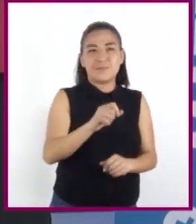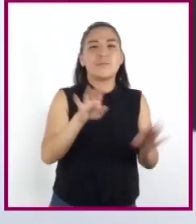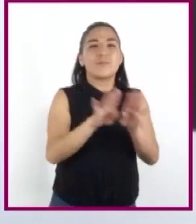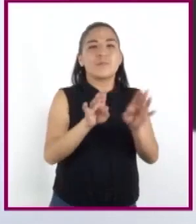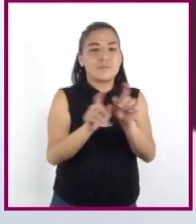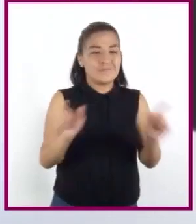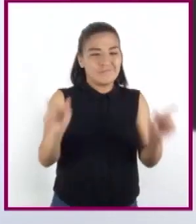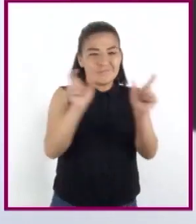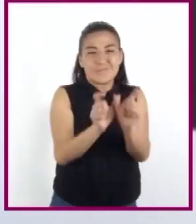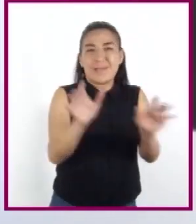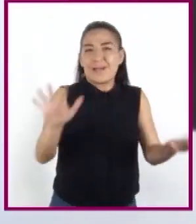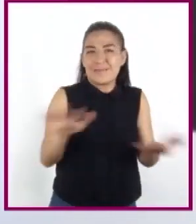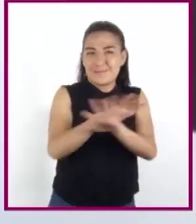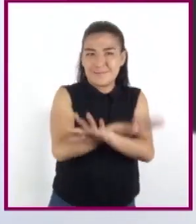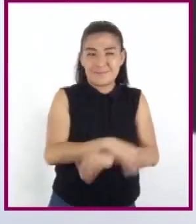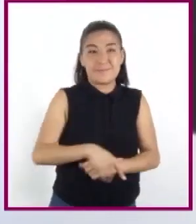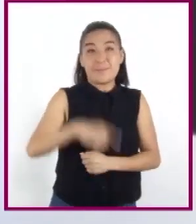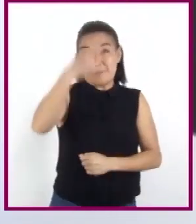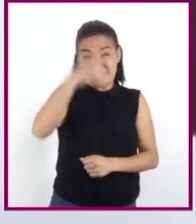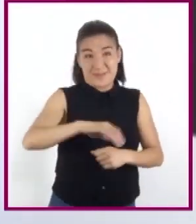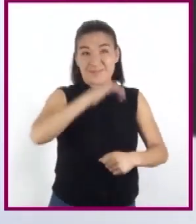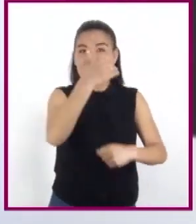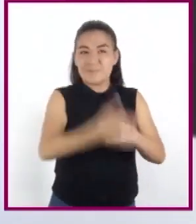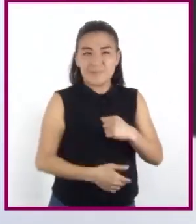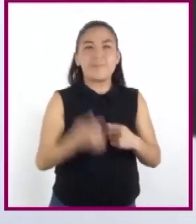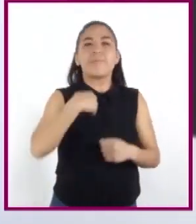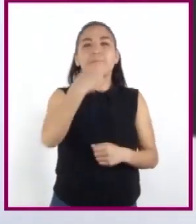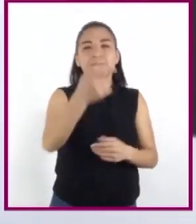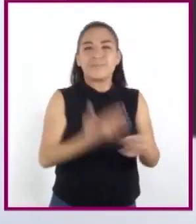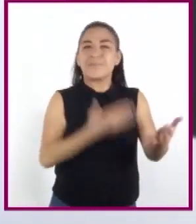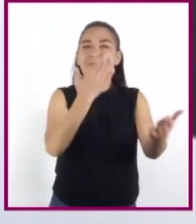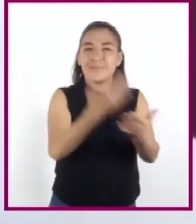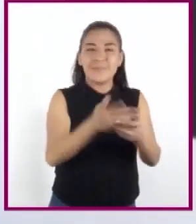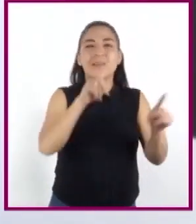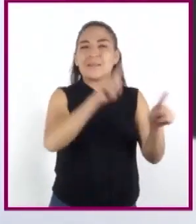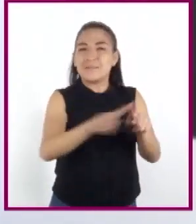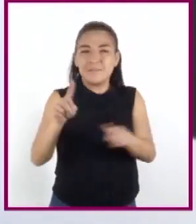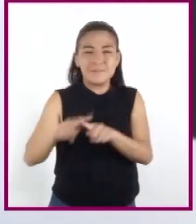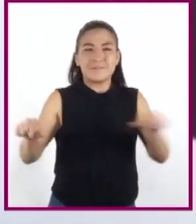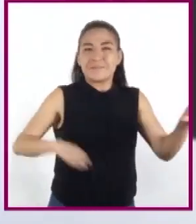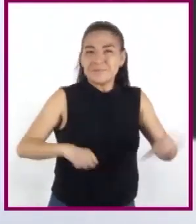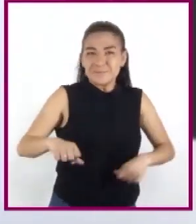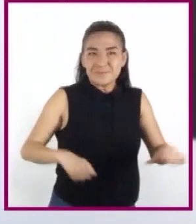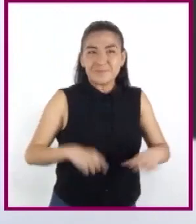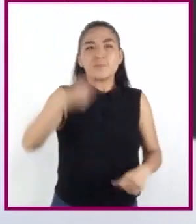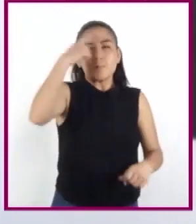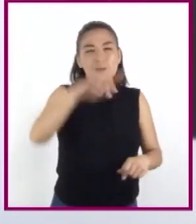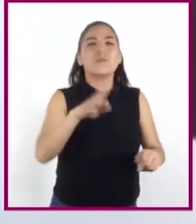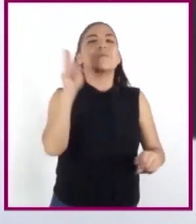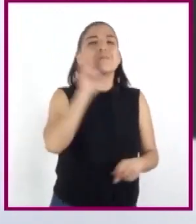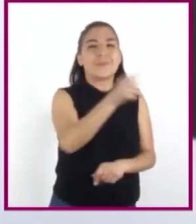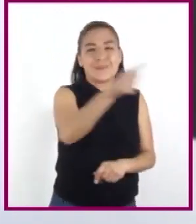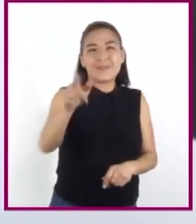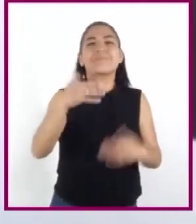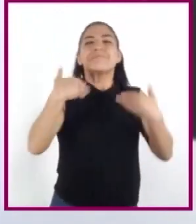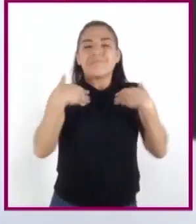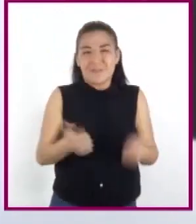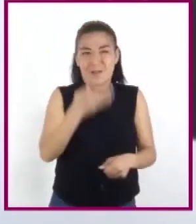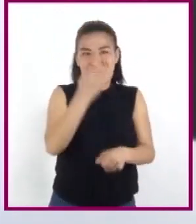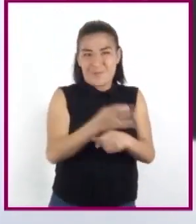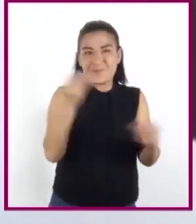conjugado. Para finalizar, les proponemos una serie de ejercicios que pretenden poner a prueba lo aprendido el día de